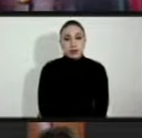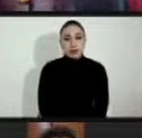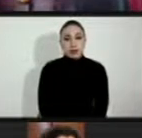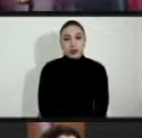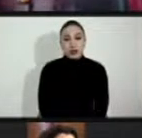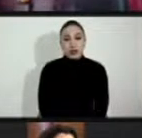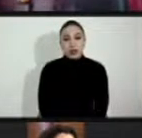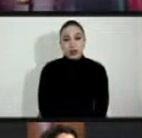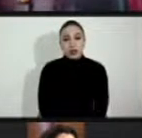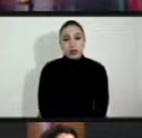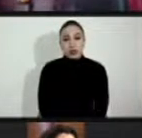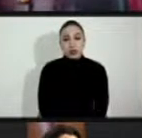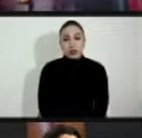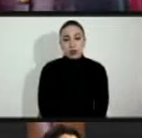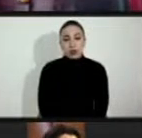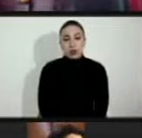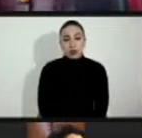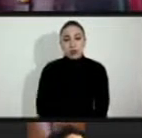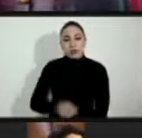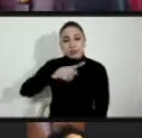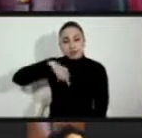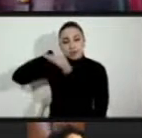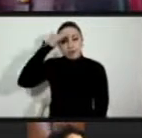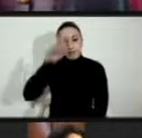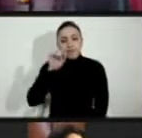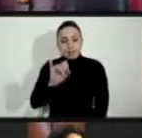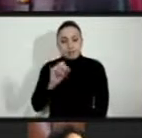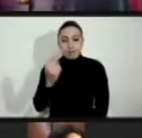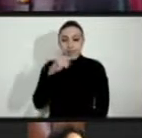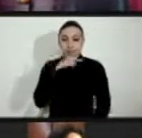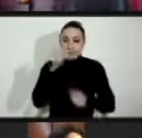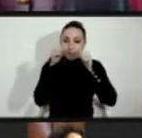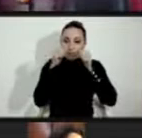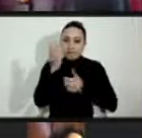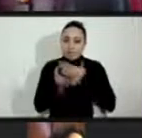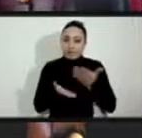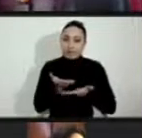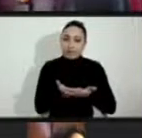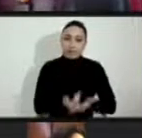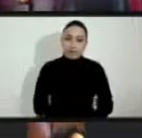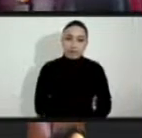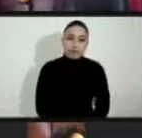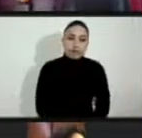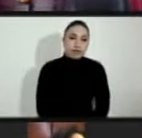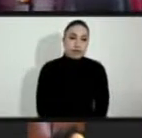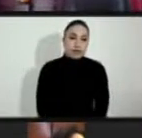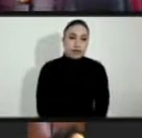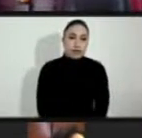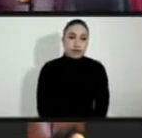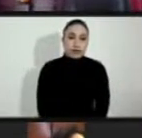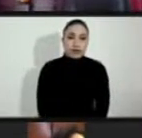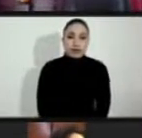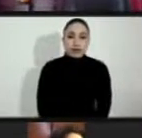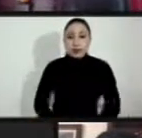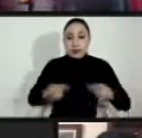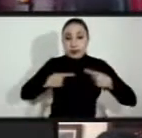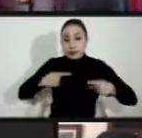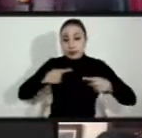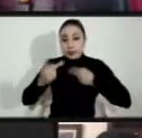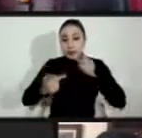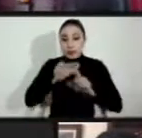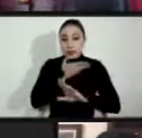Se considera de urgente y obvia resolución, diputada presidenta. Está a discusión la proposición. ¿Existen oradores en